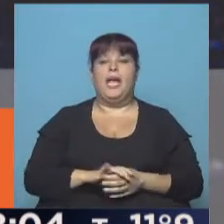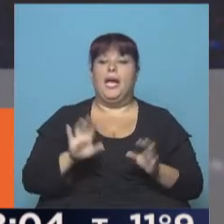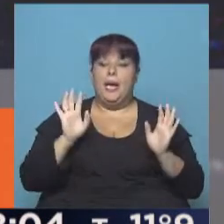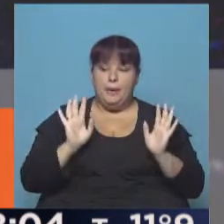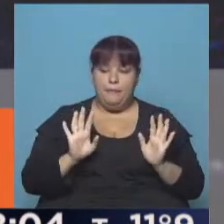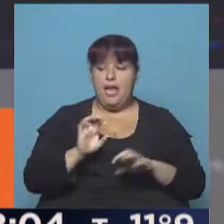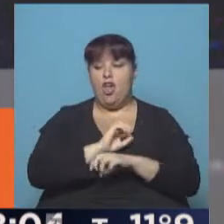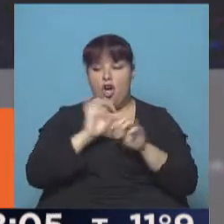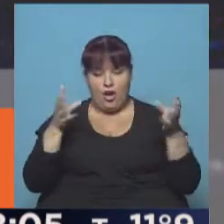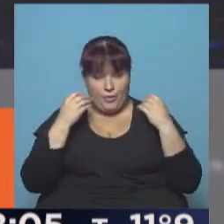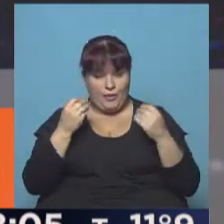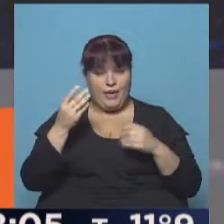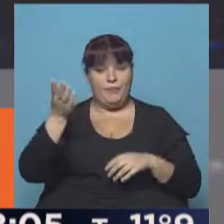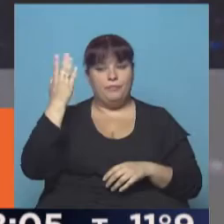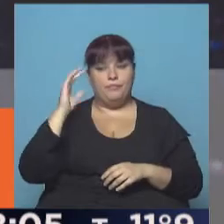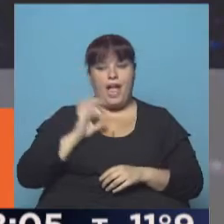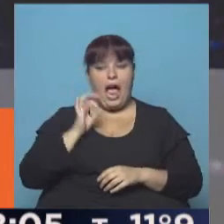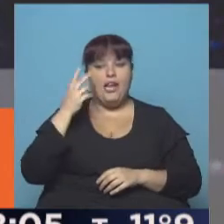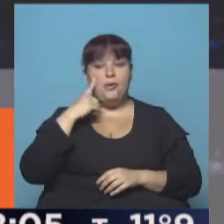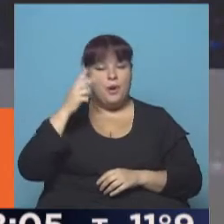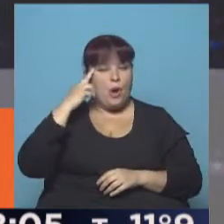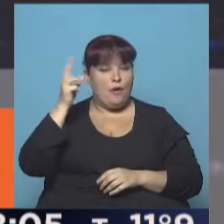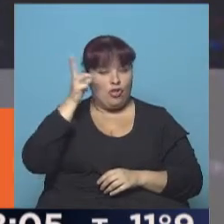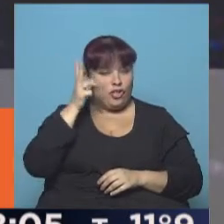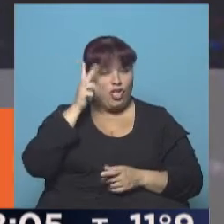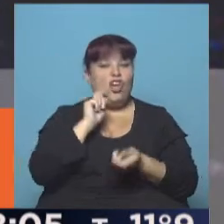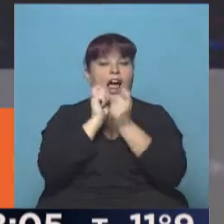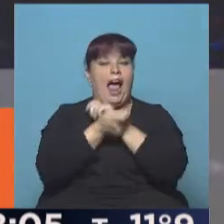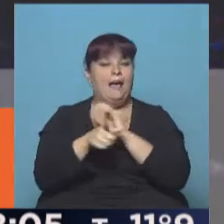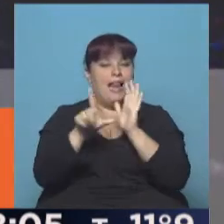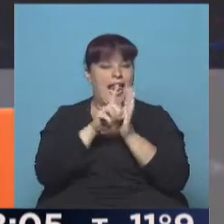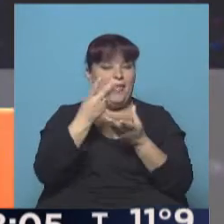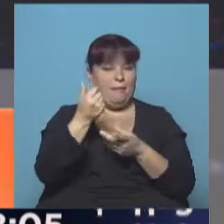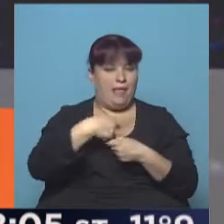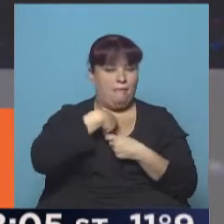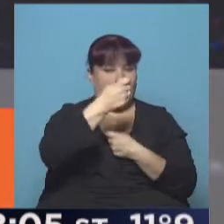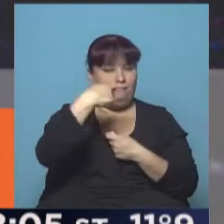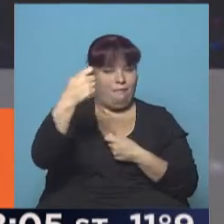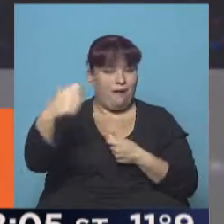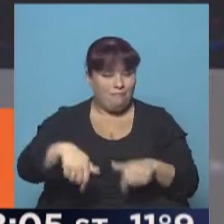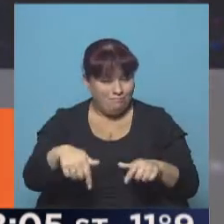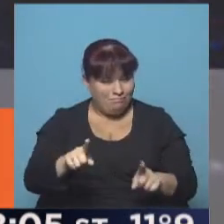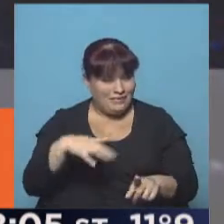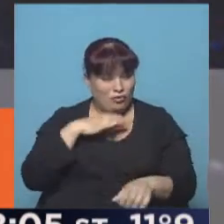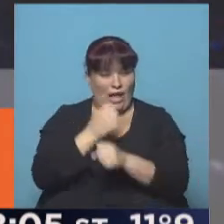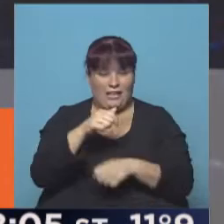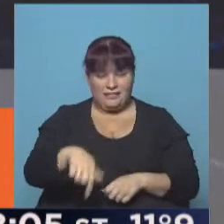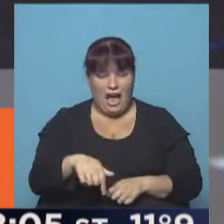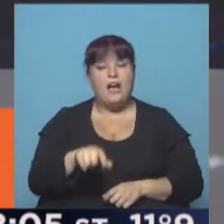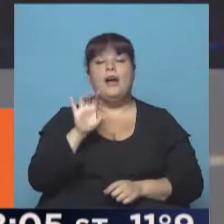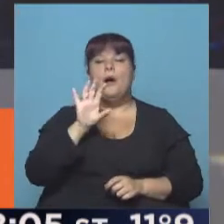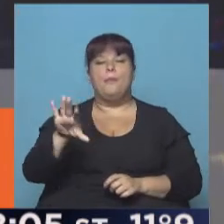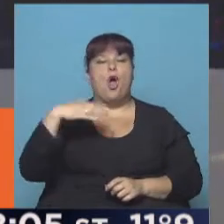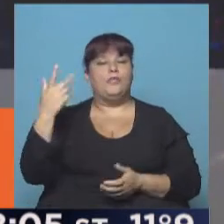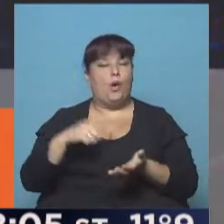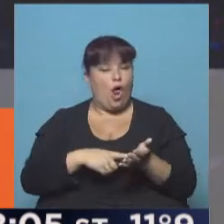Pero lo terrible es que en el año 88 se modifica la ley de coparticipación, que es la que actualmente rige, y la provincia de